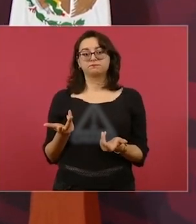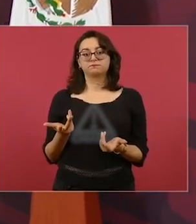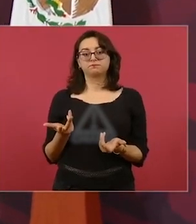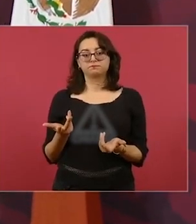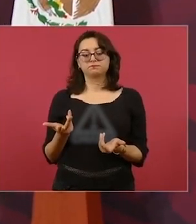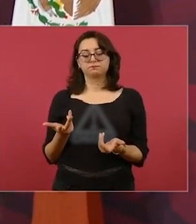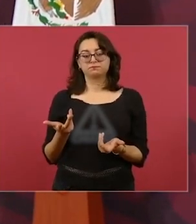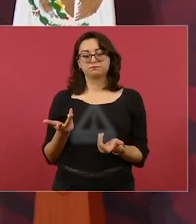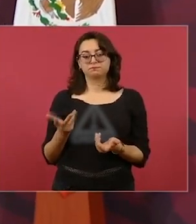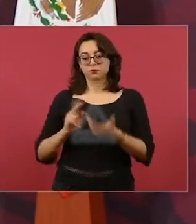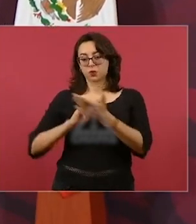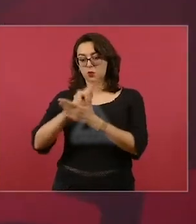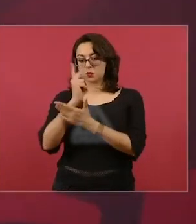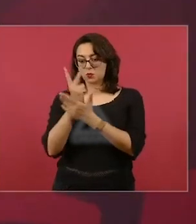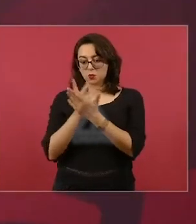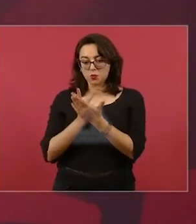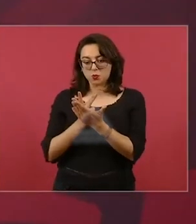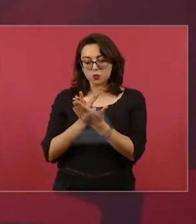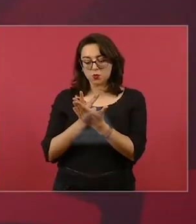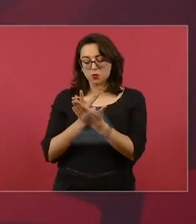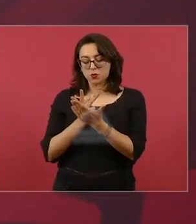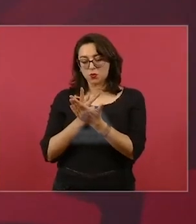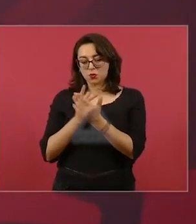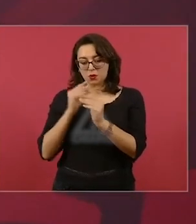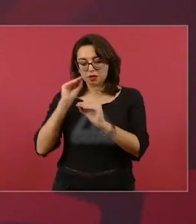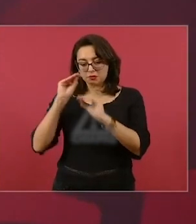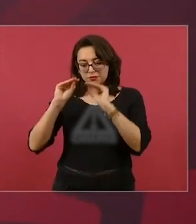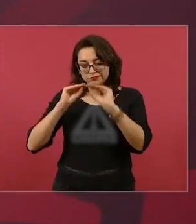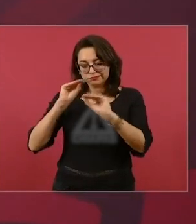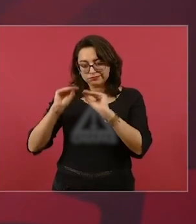por aplicar un programa de